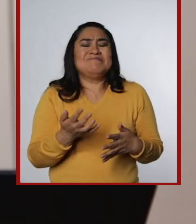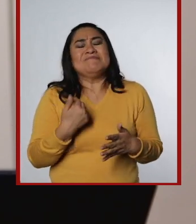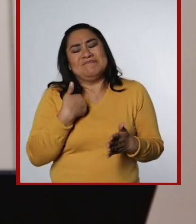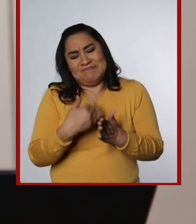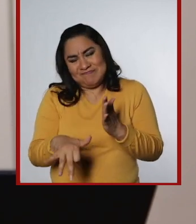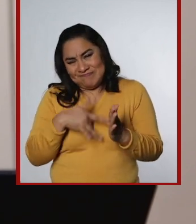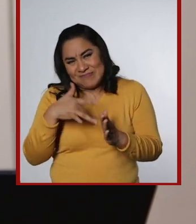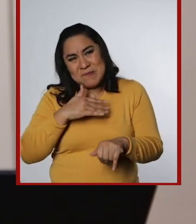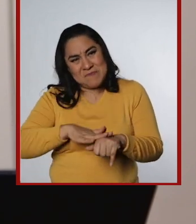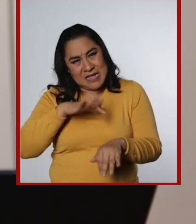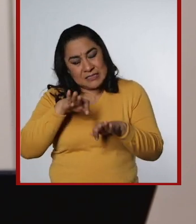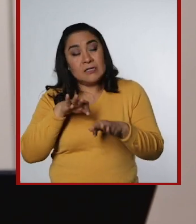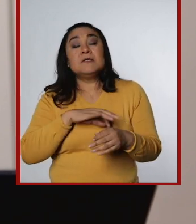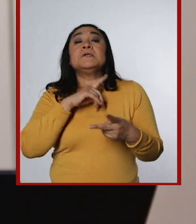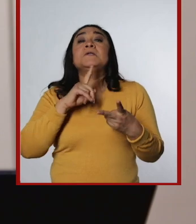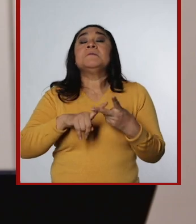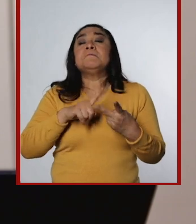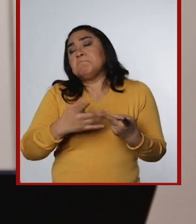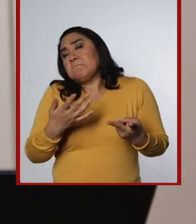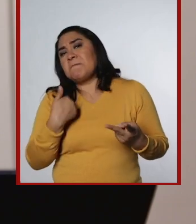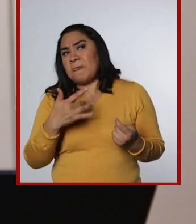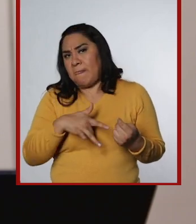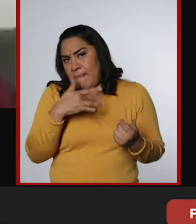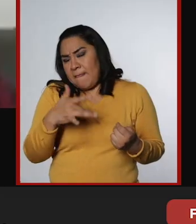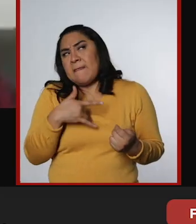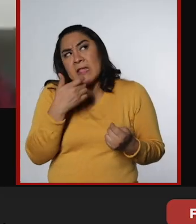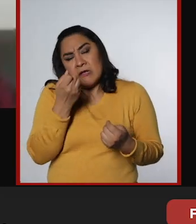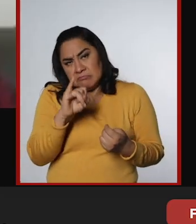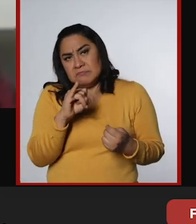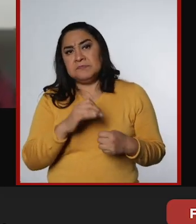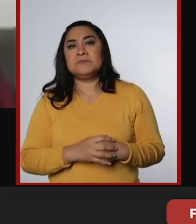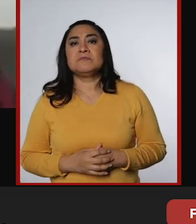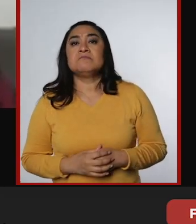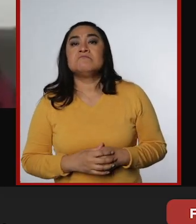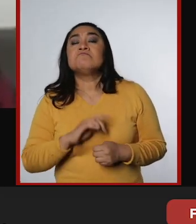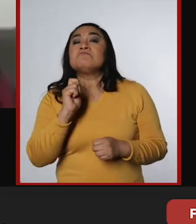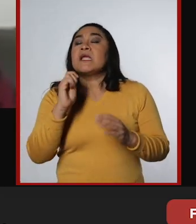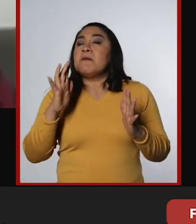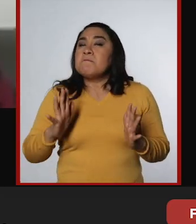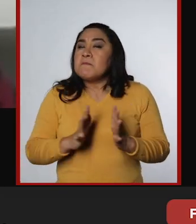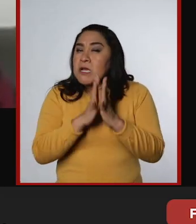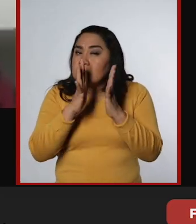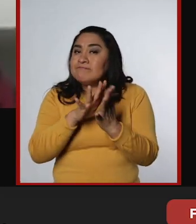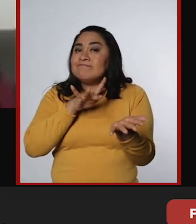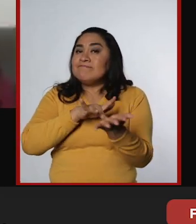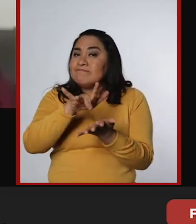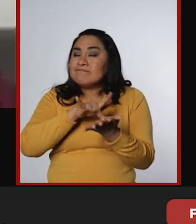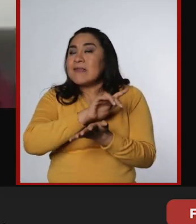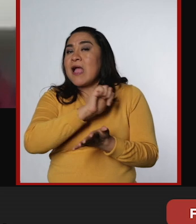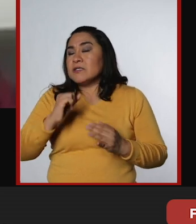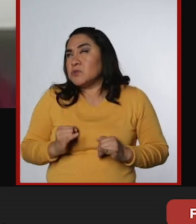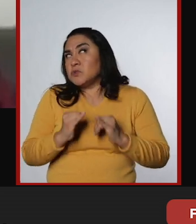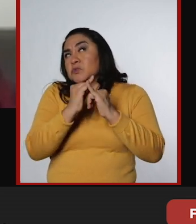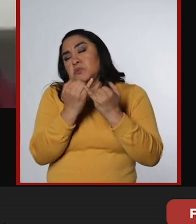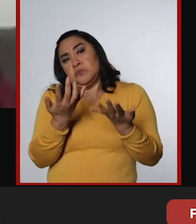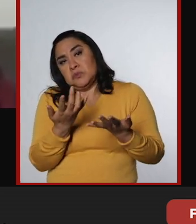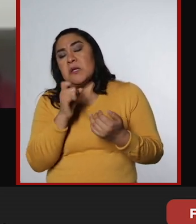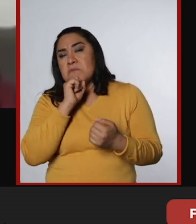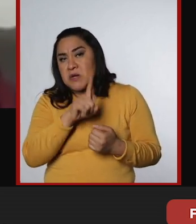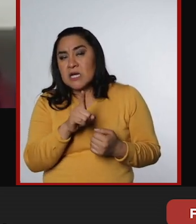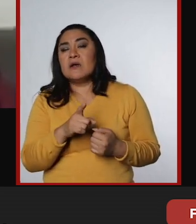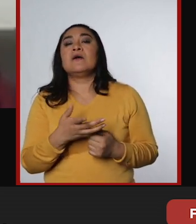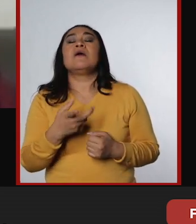siendo el participar desde los espacios institucionales también. Me parece que hay que interlocutar con el